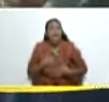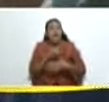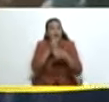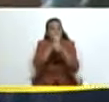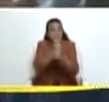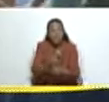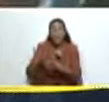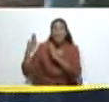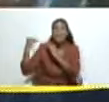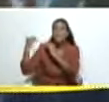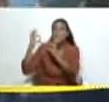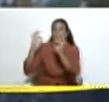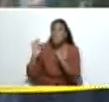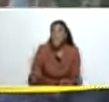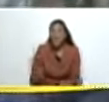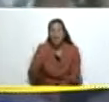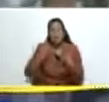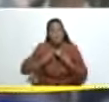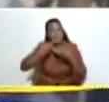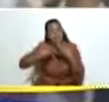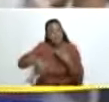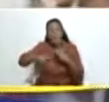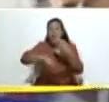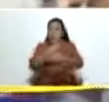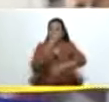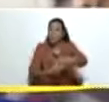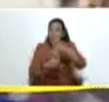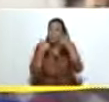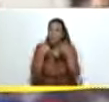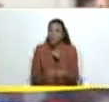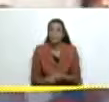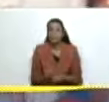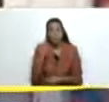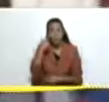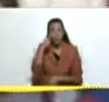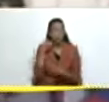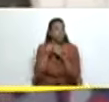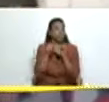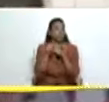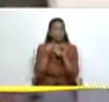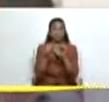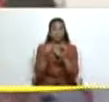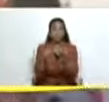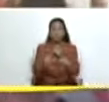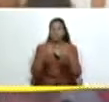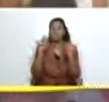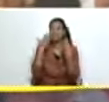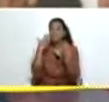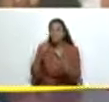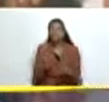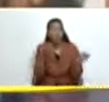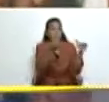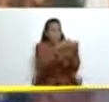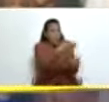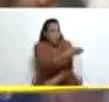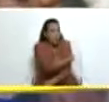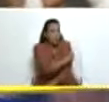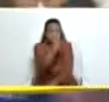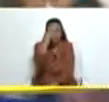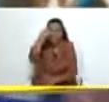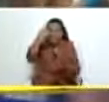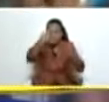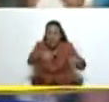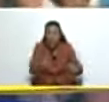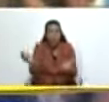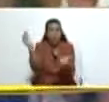con esperanza de que la vía es la vía de la revolución bolivariana. Ellos van a seguir, presidente, ellos van a seguir